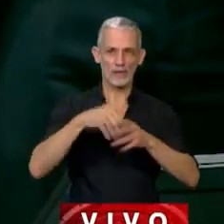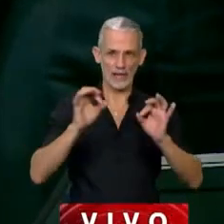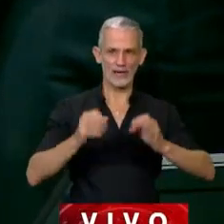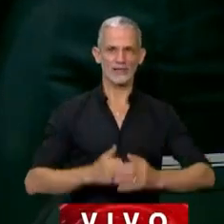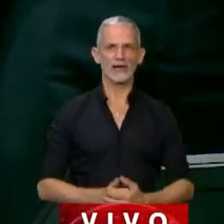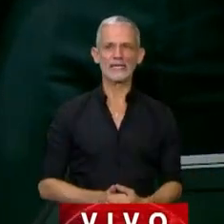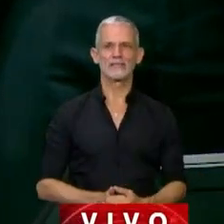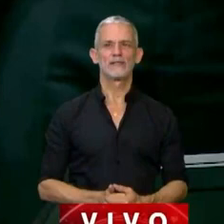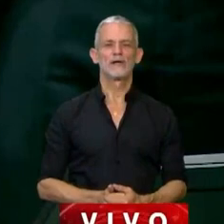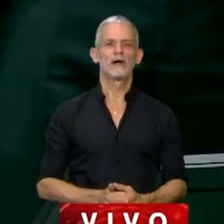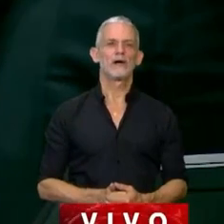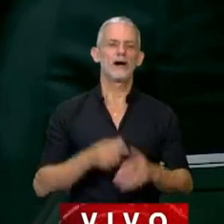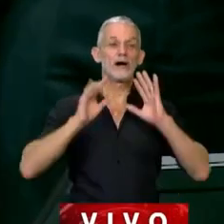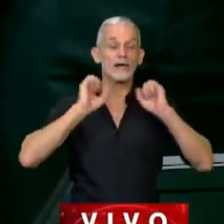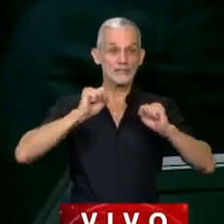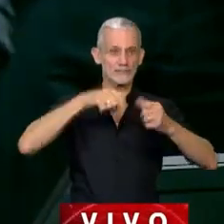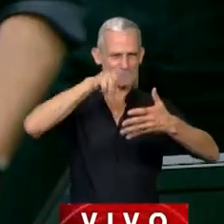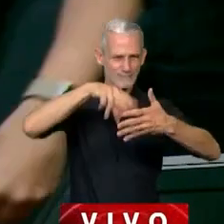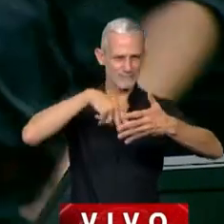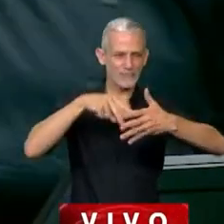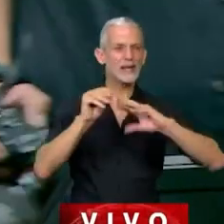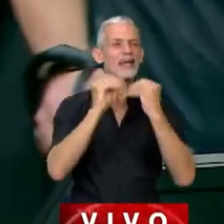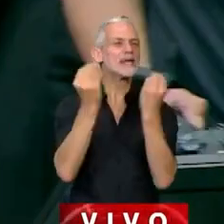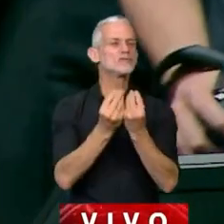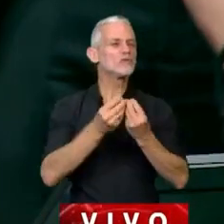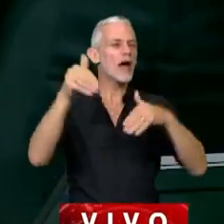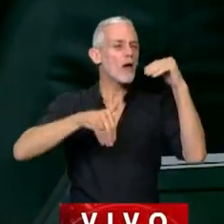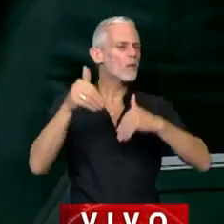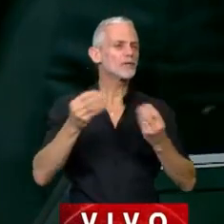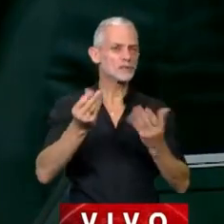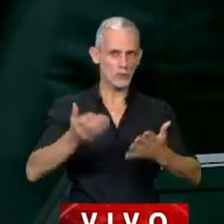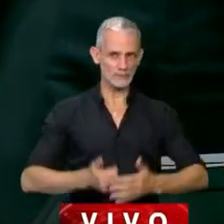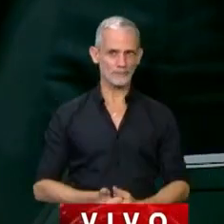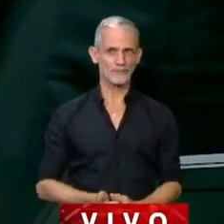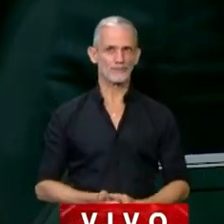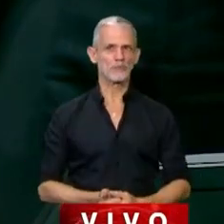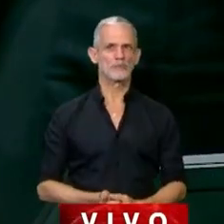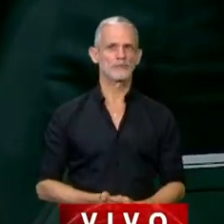abstención. Por secretaría se dará lectura del resultado de la votación.